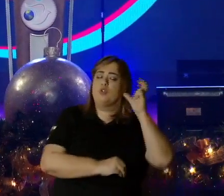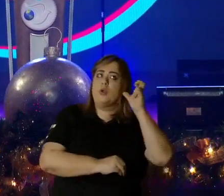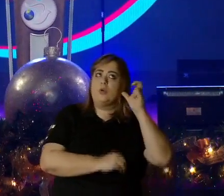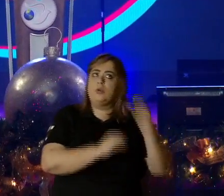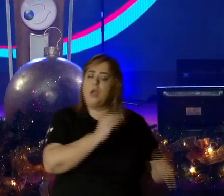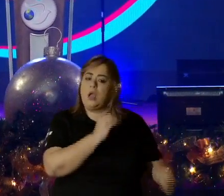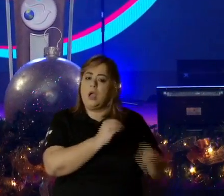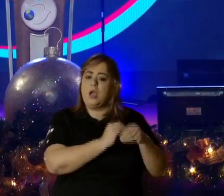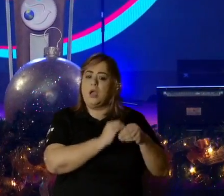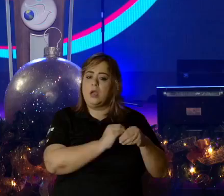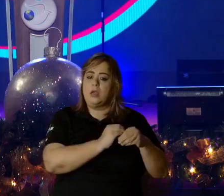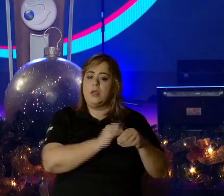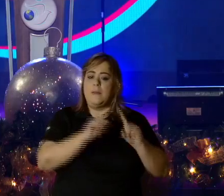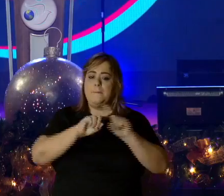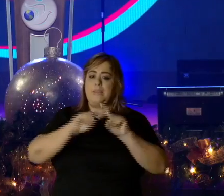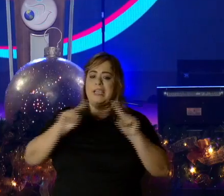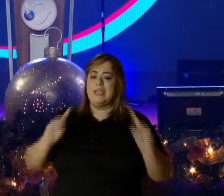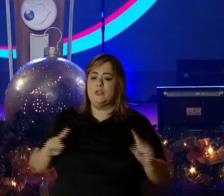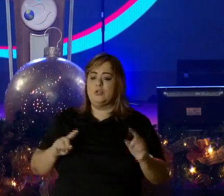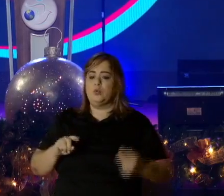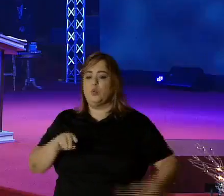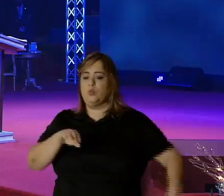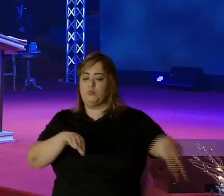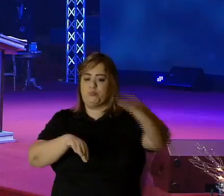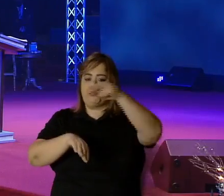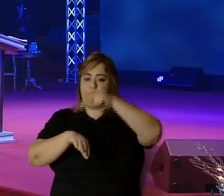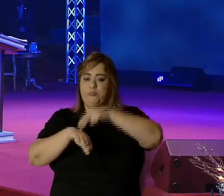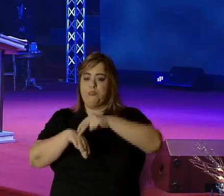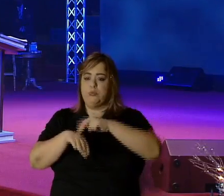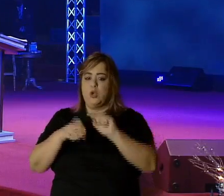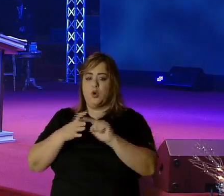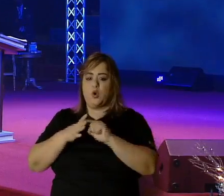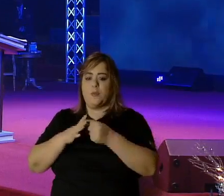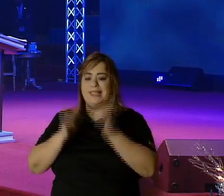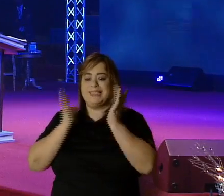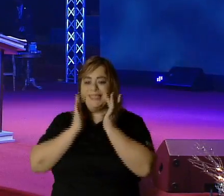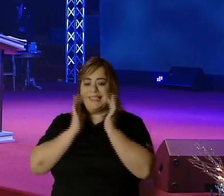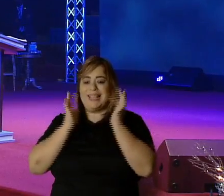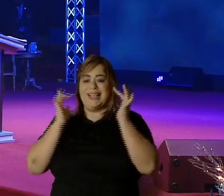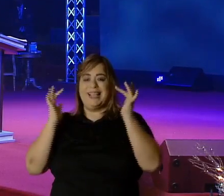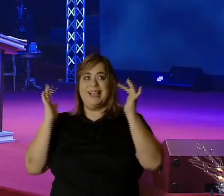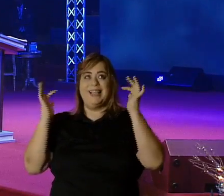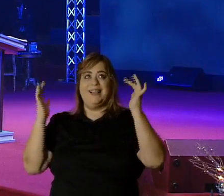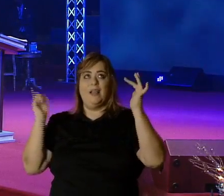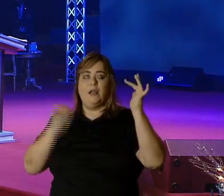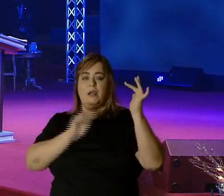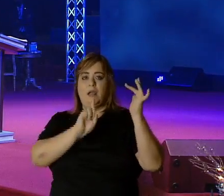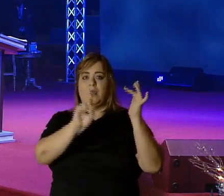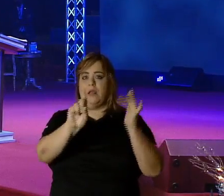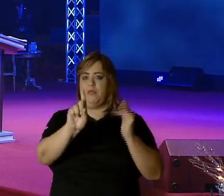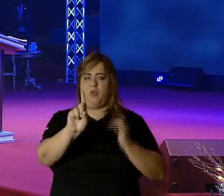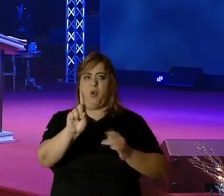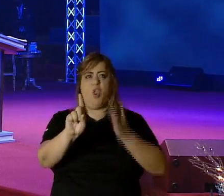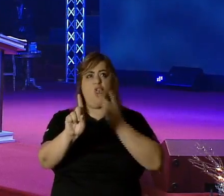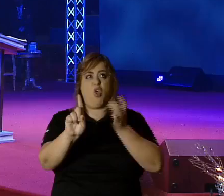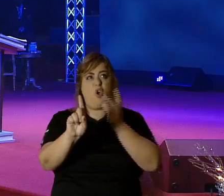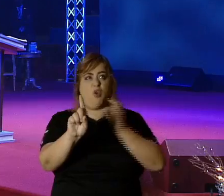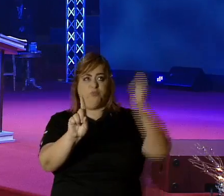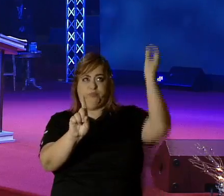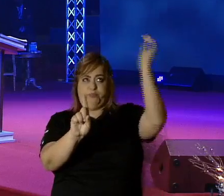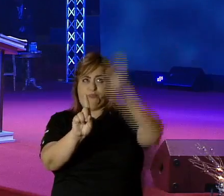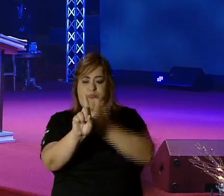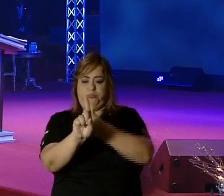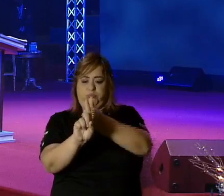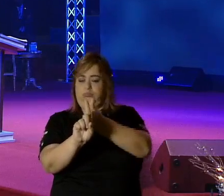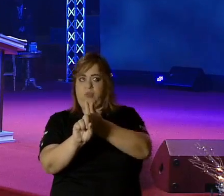te añade. Pero si tú te levantas y comienzas a resplandecer, no porque tú tengas luz propia, es porque ha